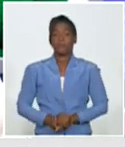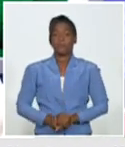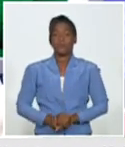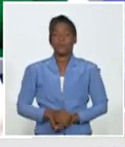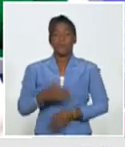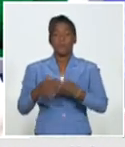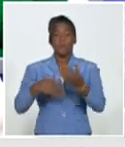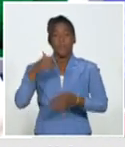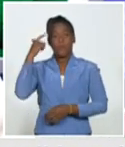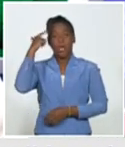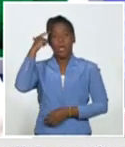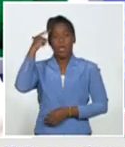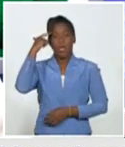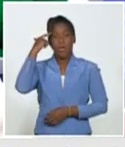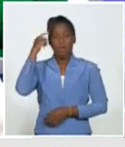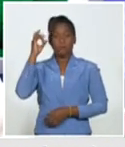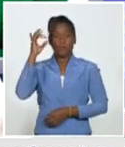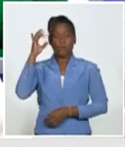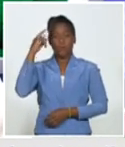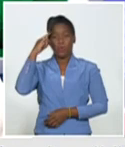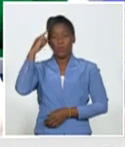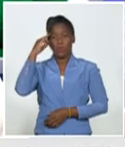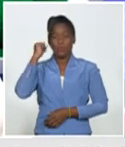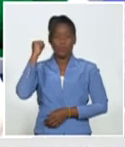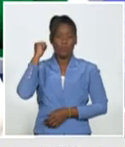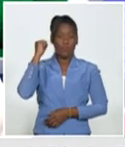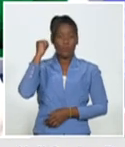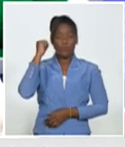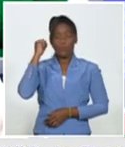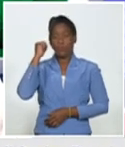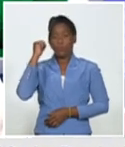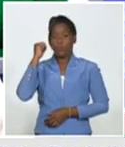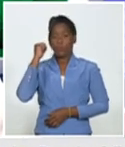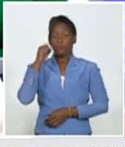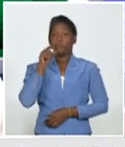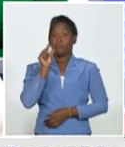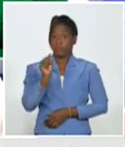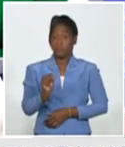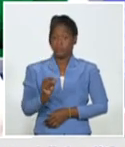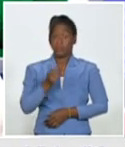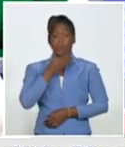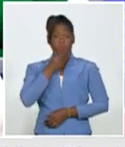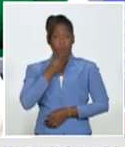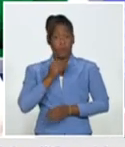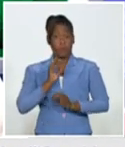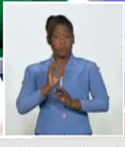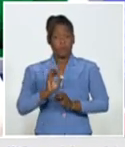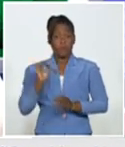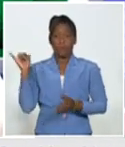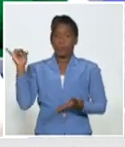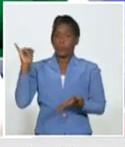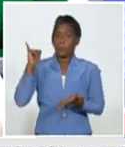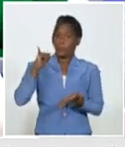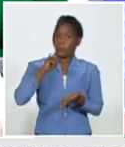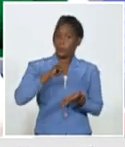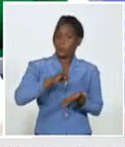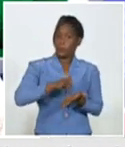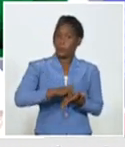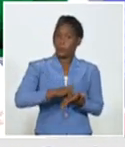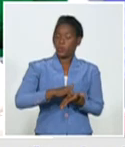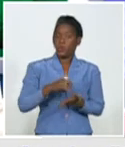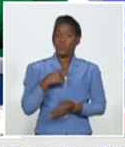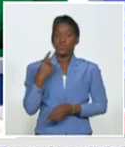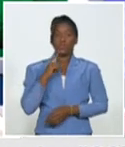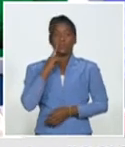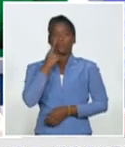trigémino. Realmente esta paciente, desde el momento que arribó a nuestro país, el PCR que